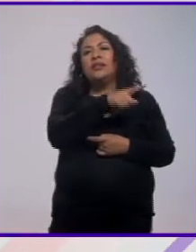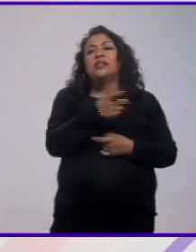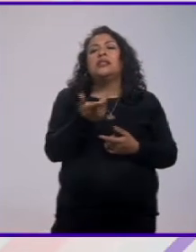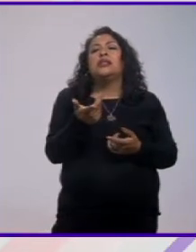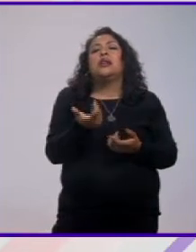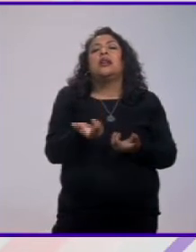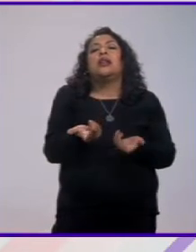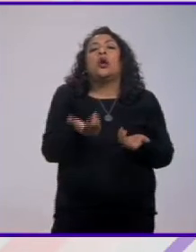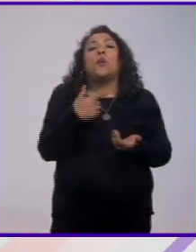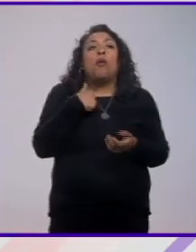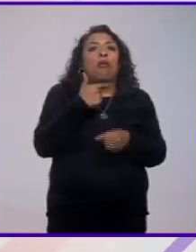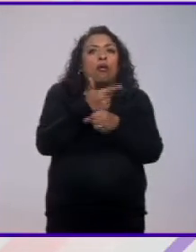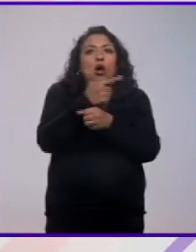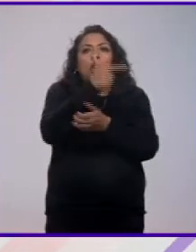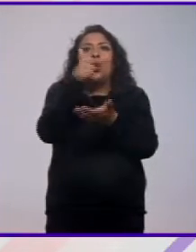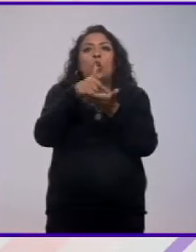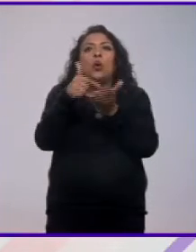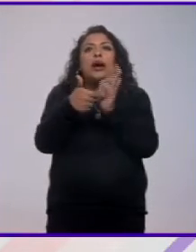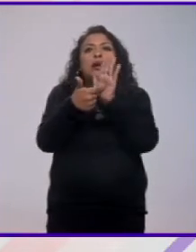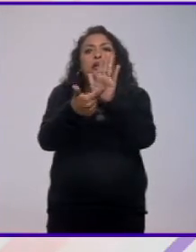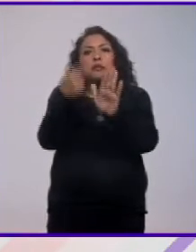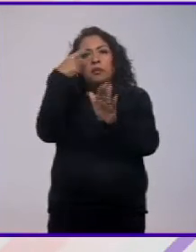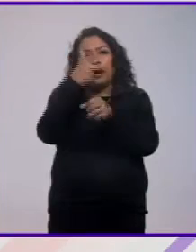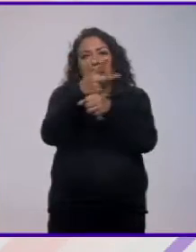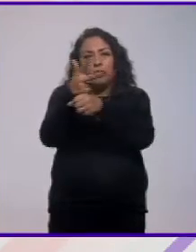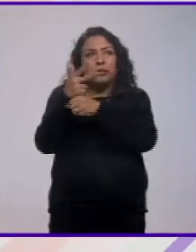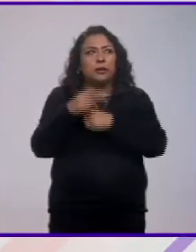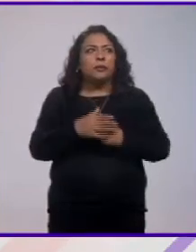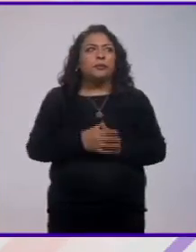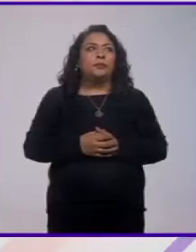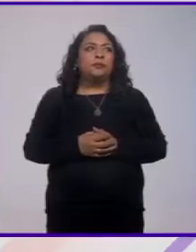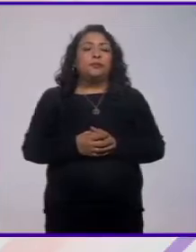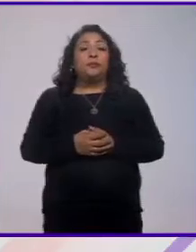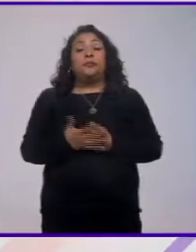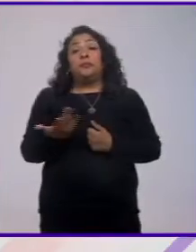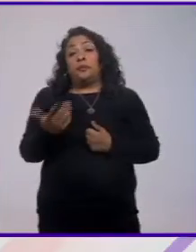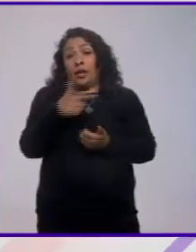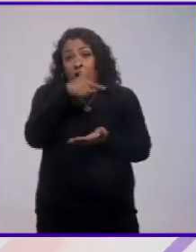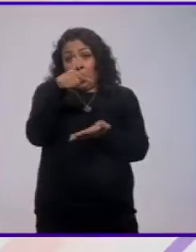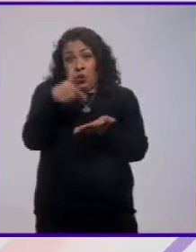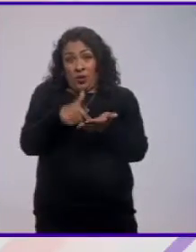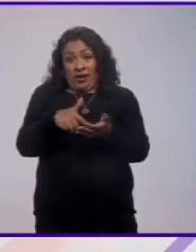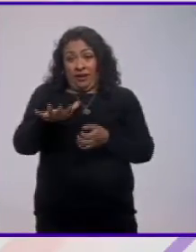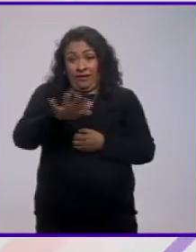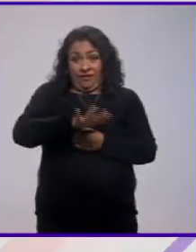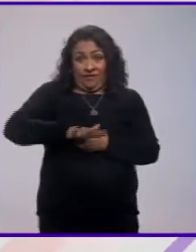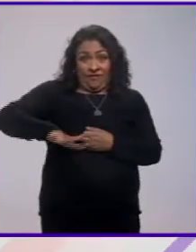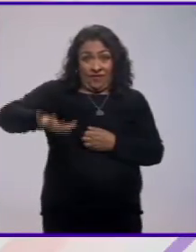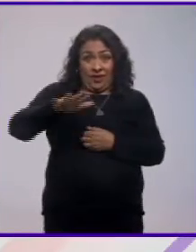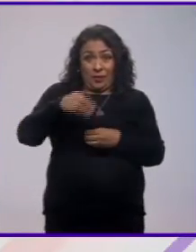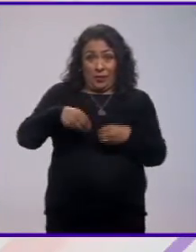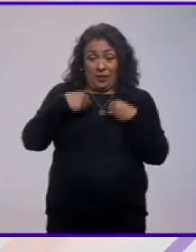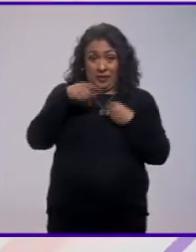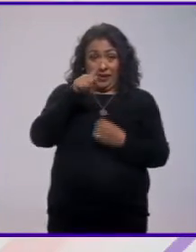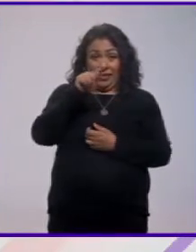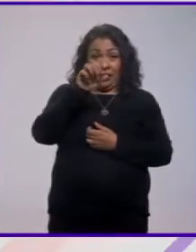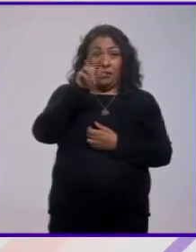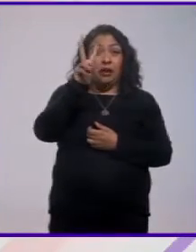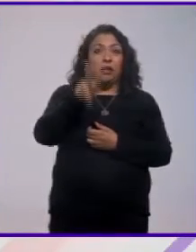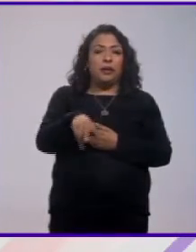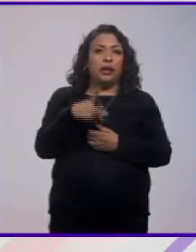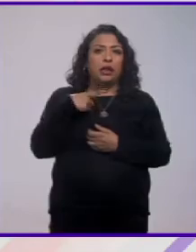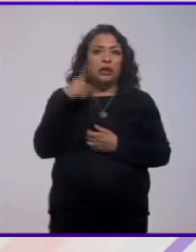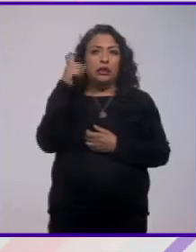digamos, encontrar estas locaciones que nos presentas en la película? Pues la locación, el barrio en el que vive Tamara, se volvió